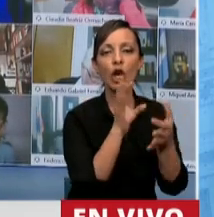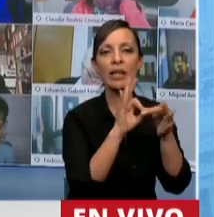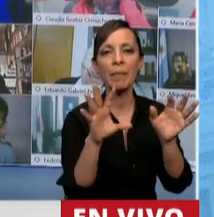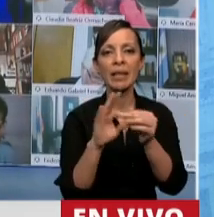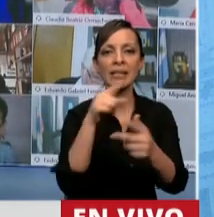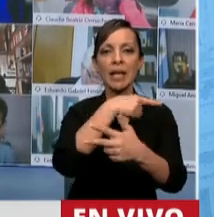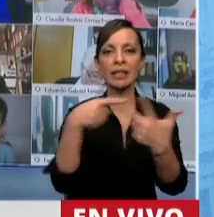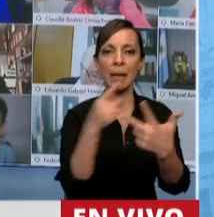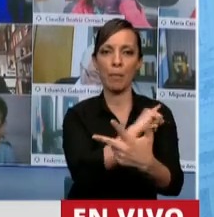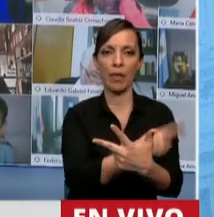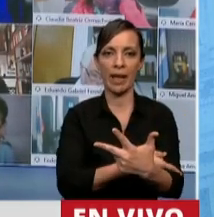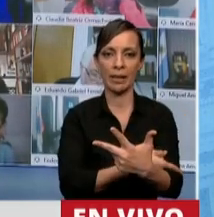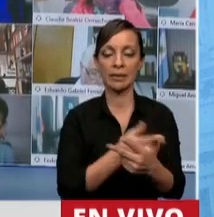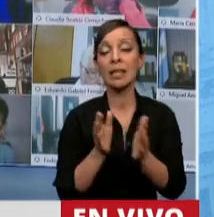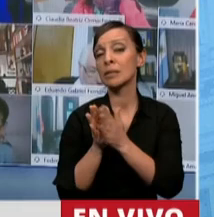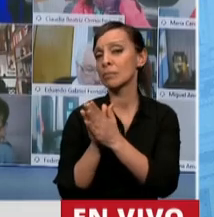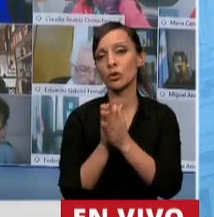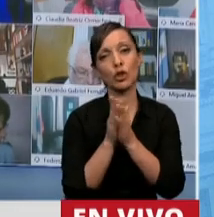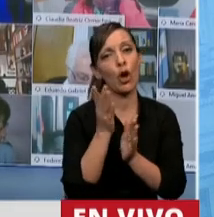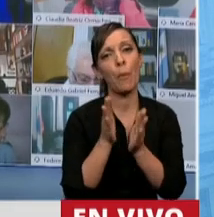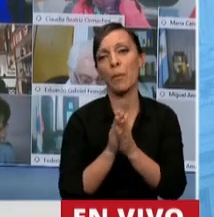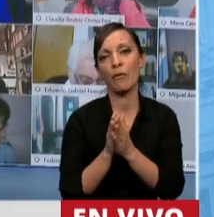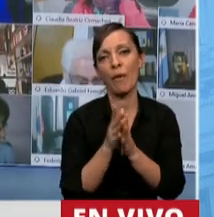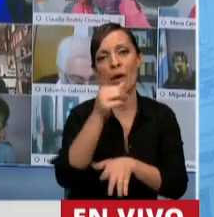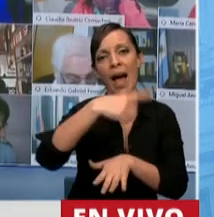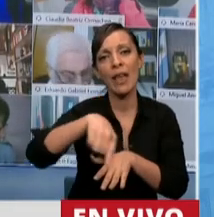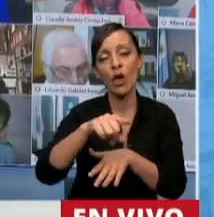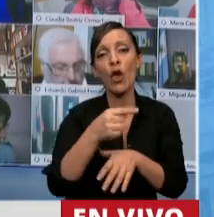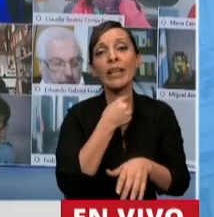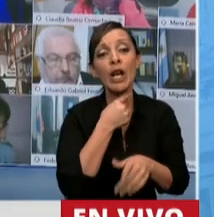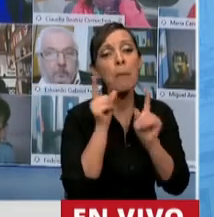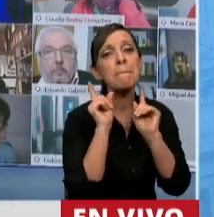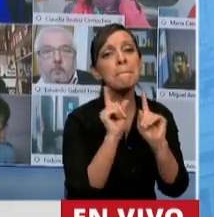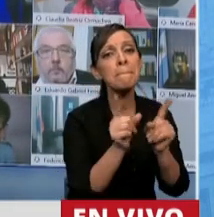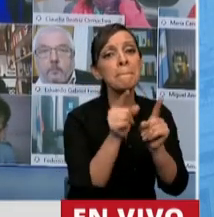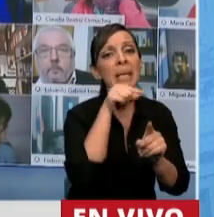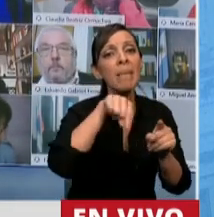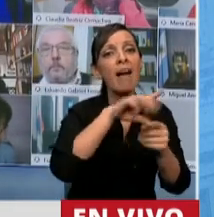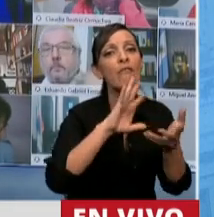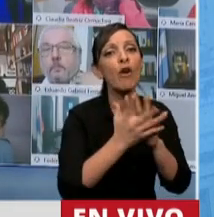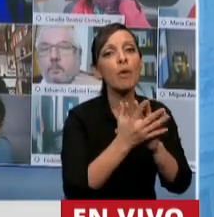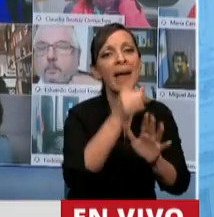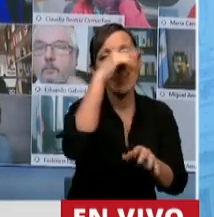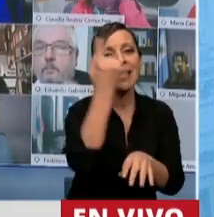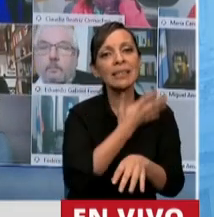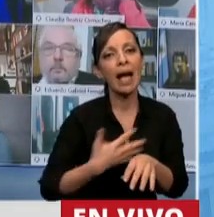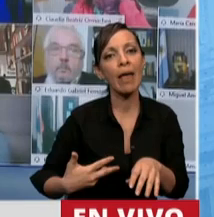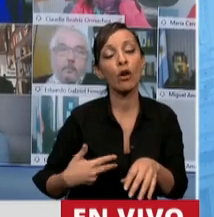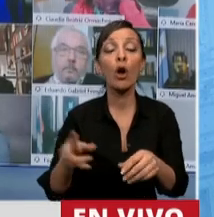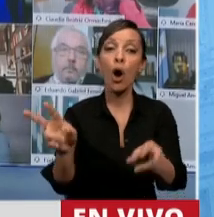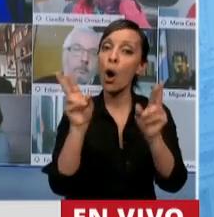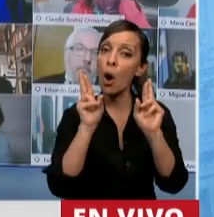poderes públicos. Yo los invito a vivir a todos en ese estado, que no se aparten y ojalá que sea